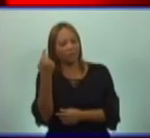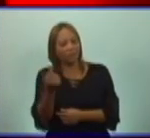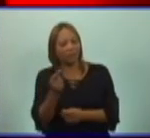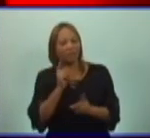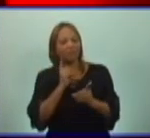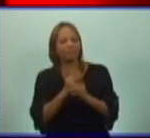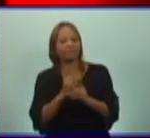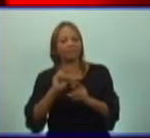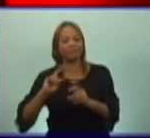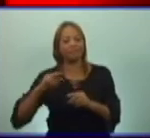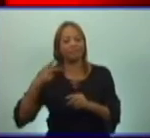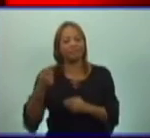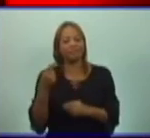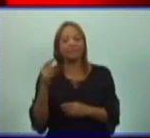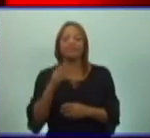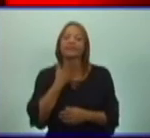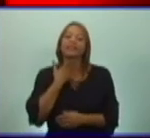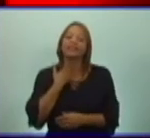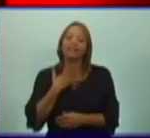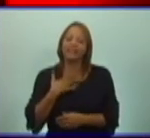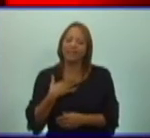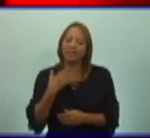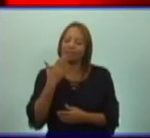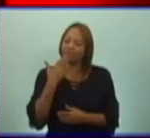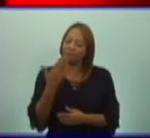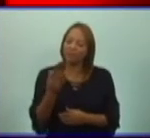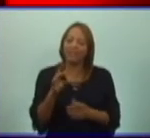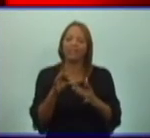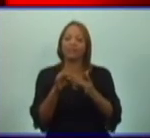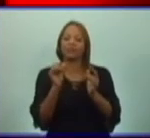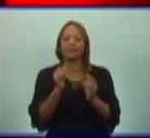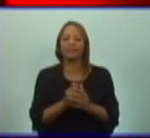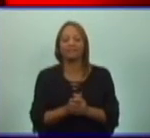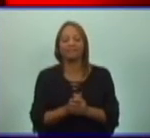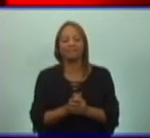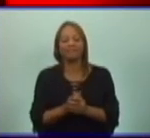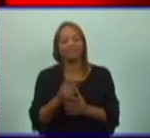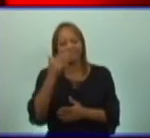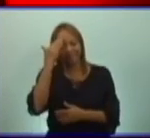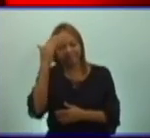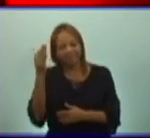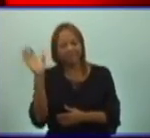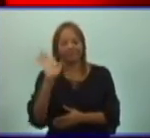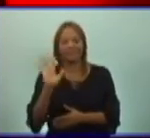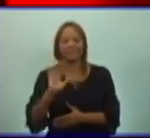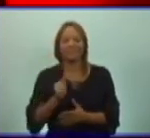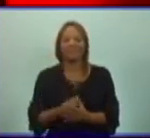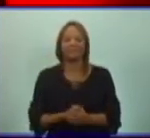próximo encuentro y le deseamos éxitos en el trabajo práctico. Gracias.